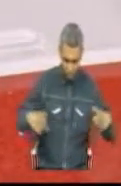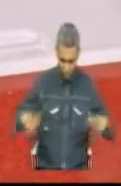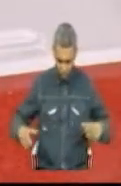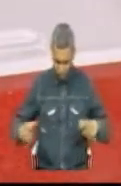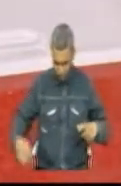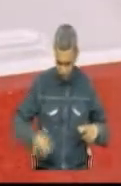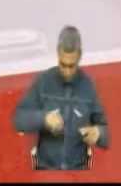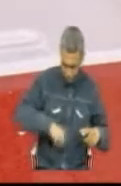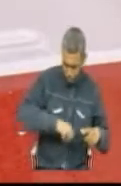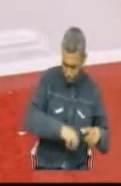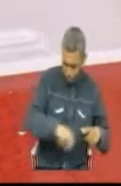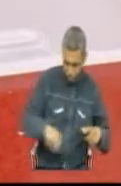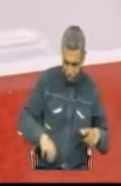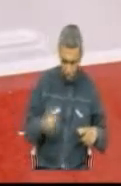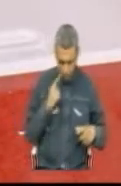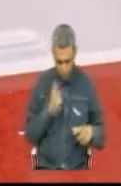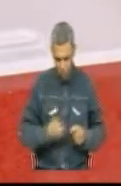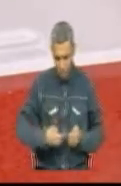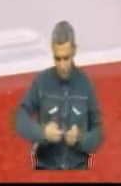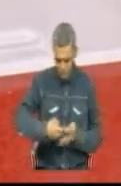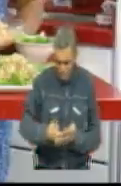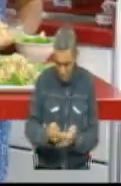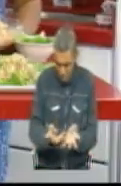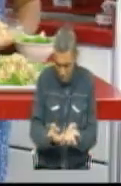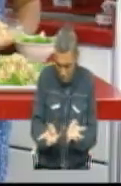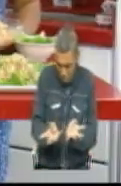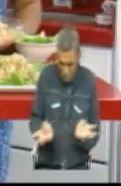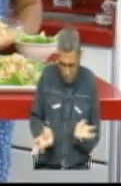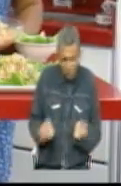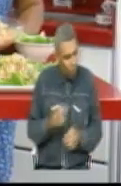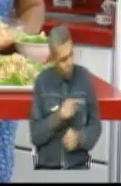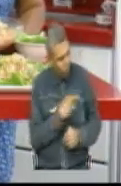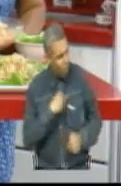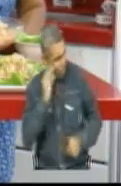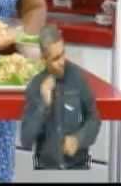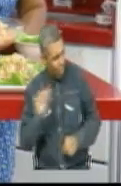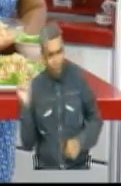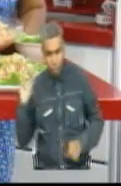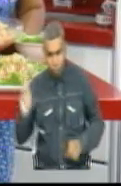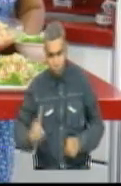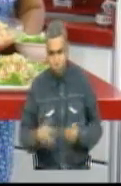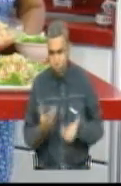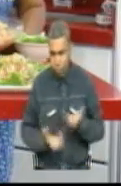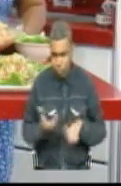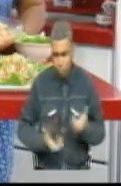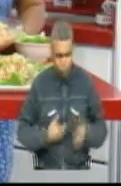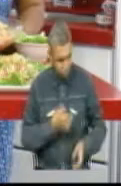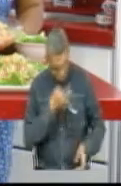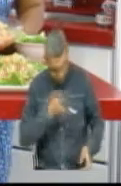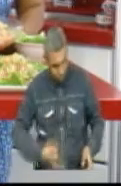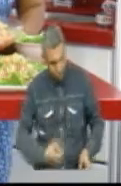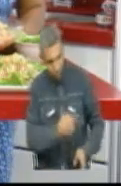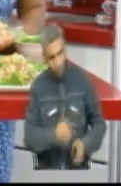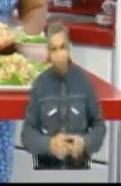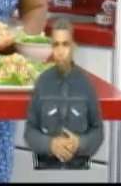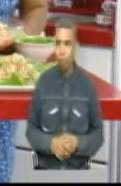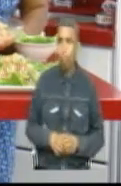dice que desde los 12 años entonces de los tantos años que tienes tú en la cuestión de la cocina mamá